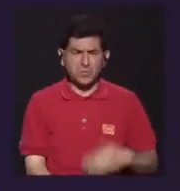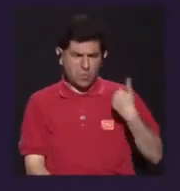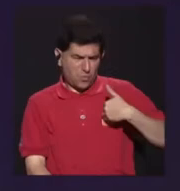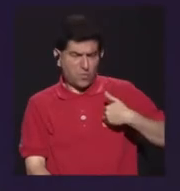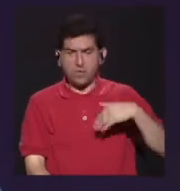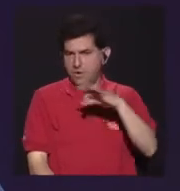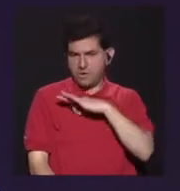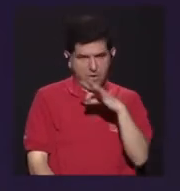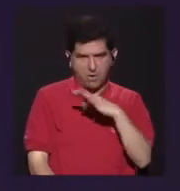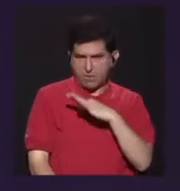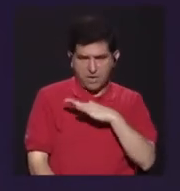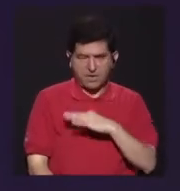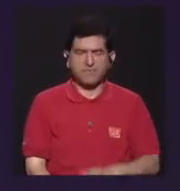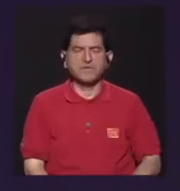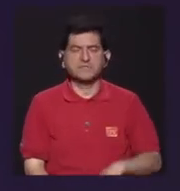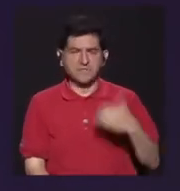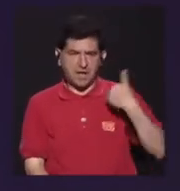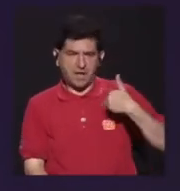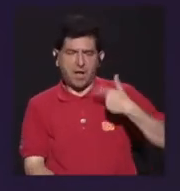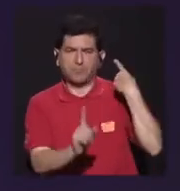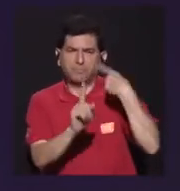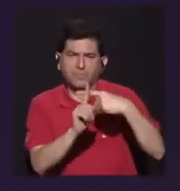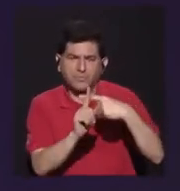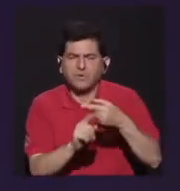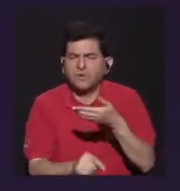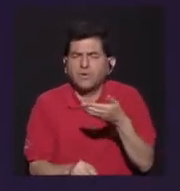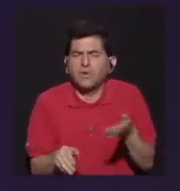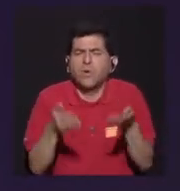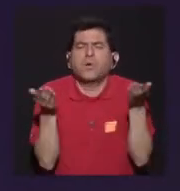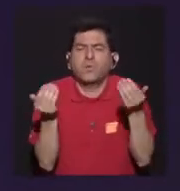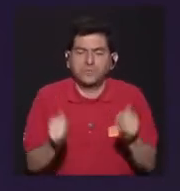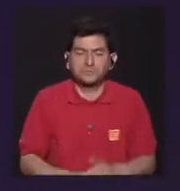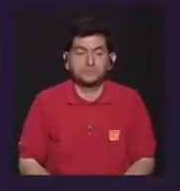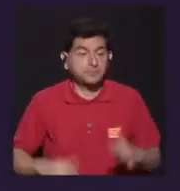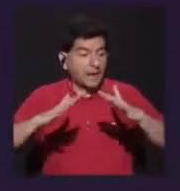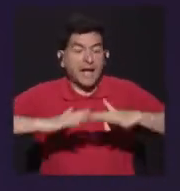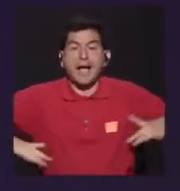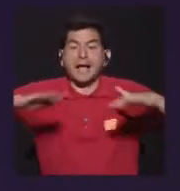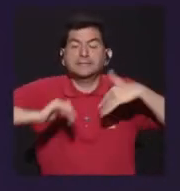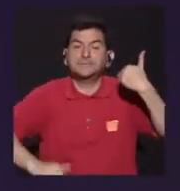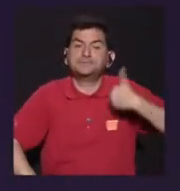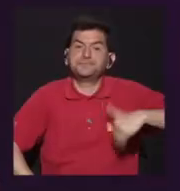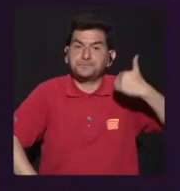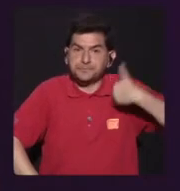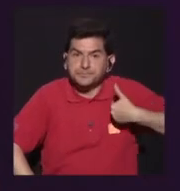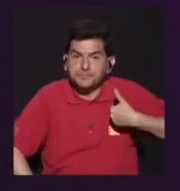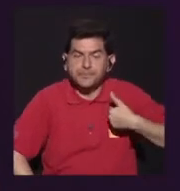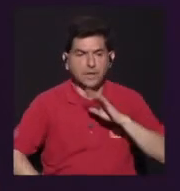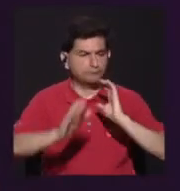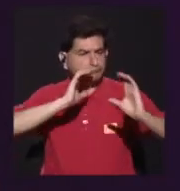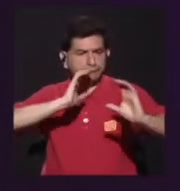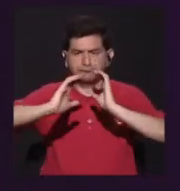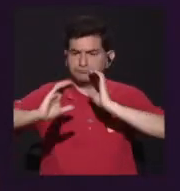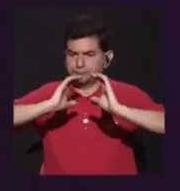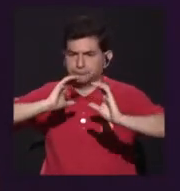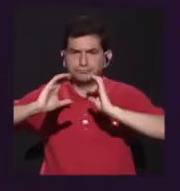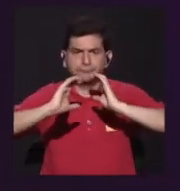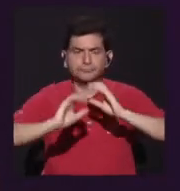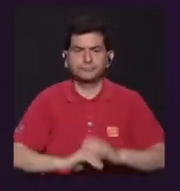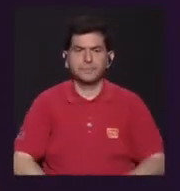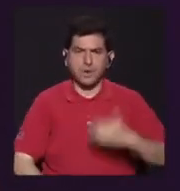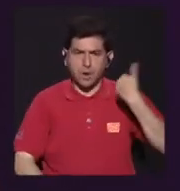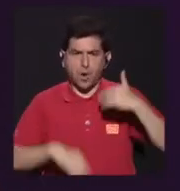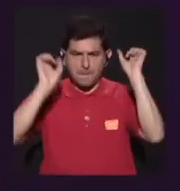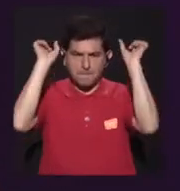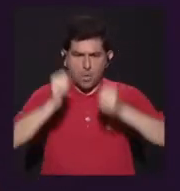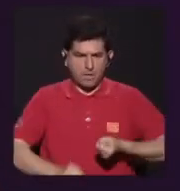no le beneficia, a una masculinidad más positiva? Por ejemplo, espacios donde los hombres puedan comunicarse, donde los hombres